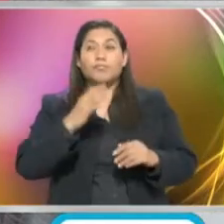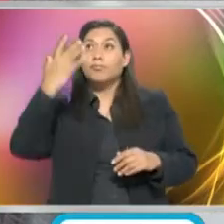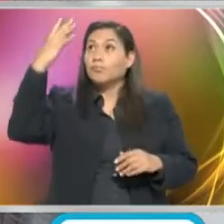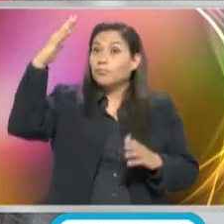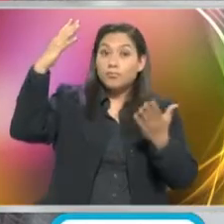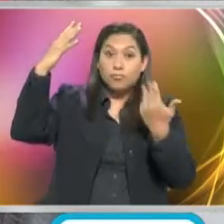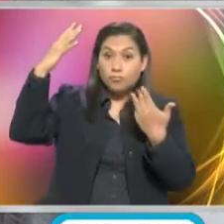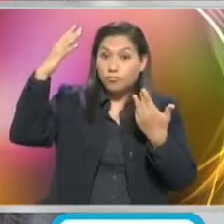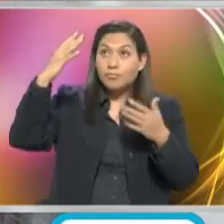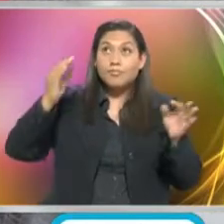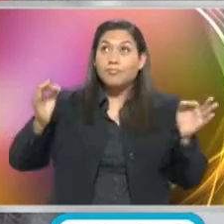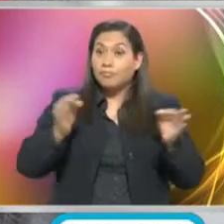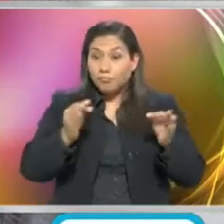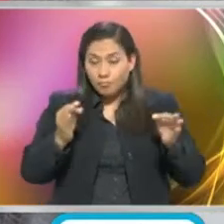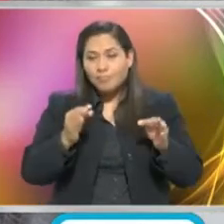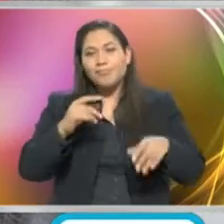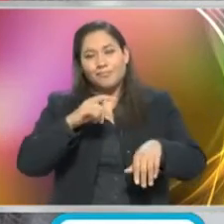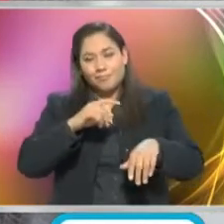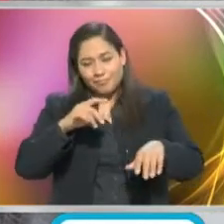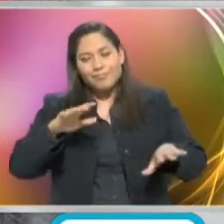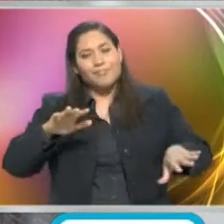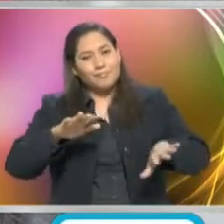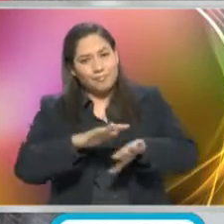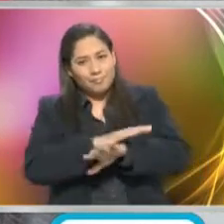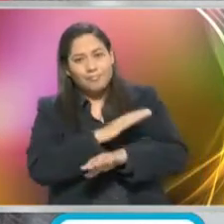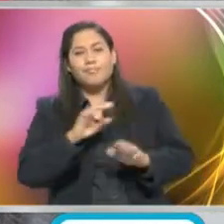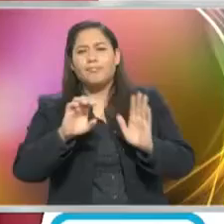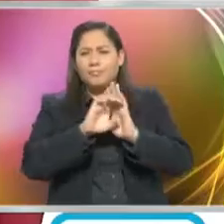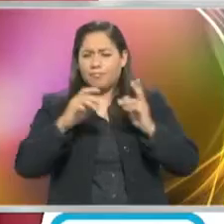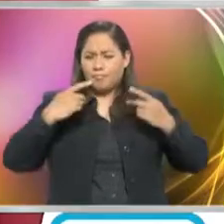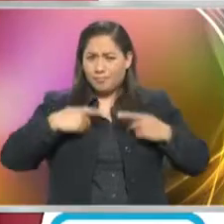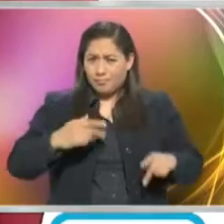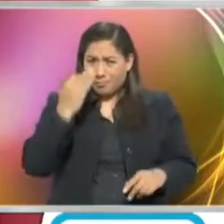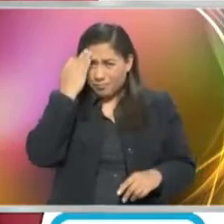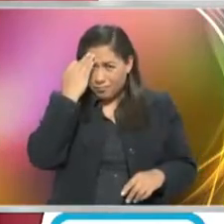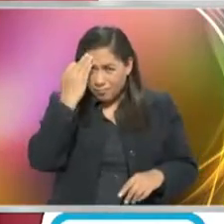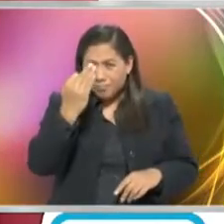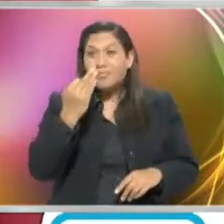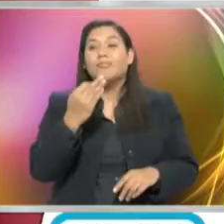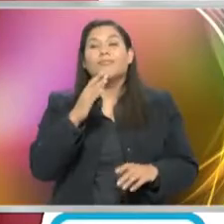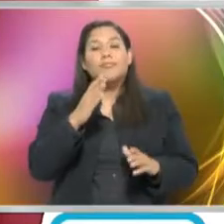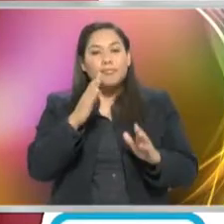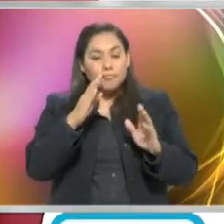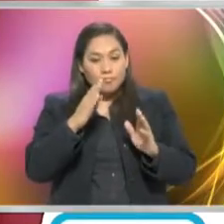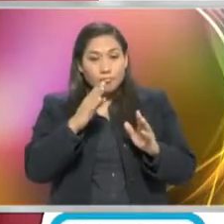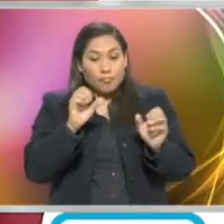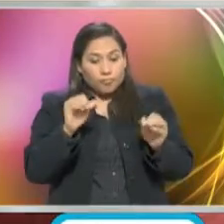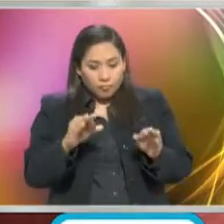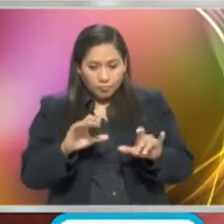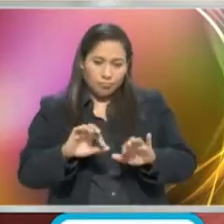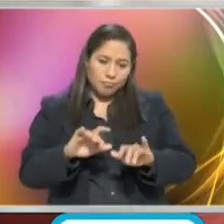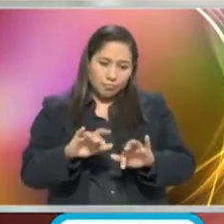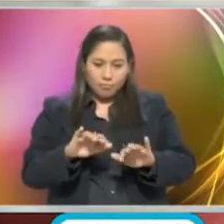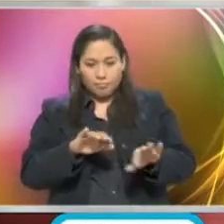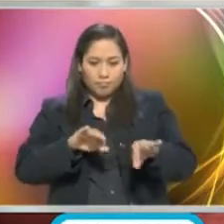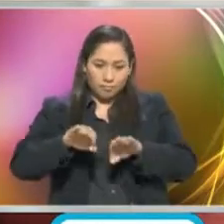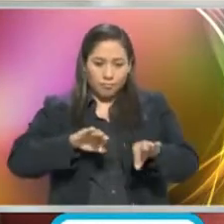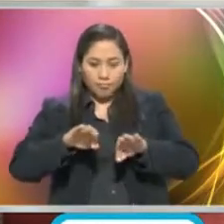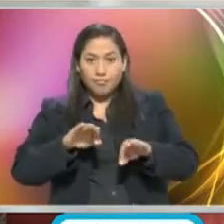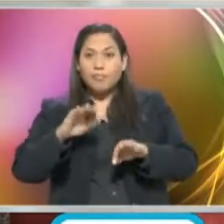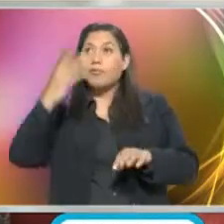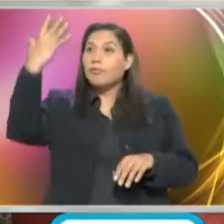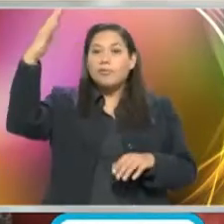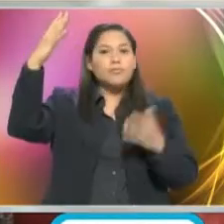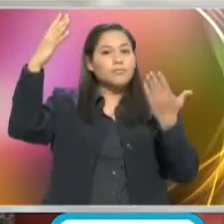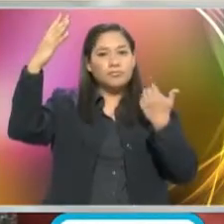sol. Imagínate en cambia Islandia, por muchísimo. ejemplo. Y Cambia las muchísimo. personas que además están mucho tiempo, digamos, metidas en una oficina que prácticamente no hay luz